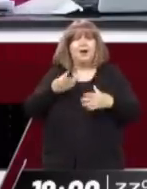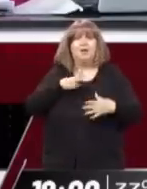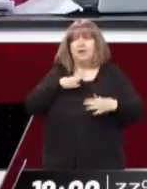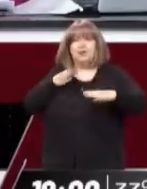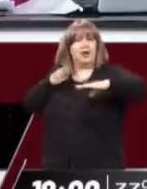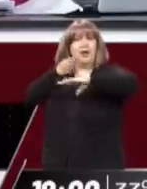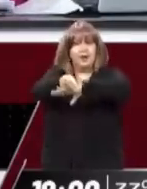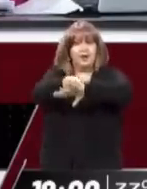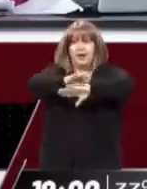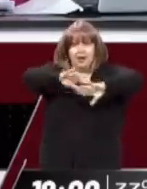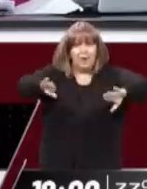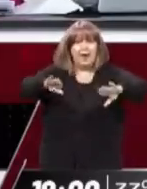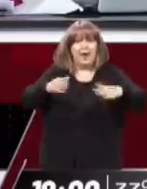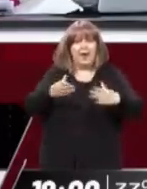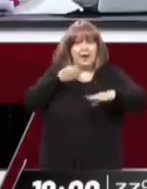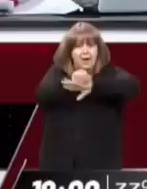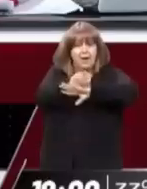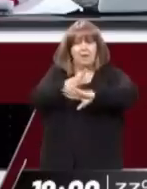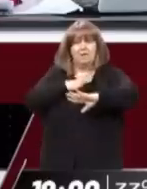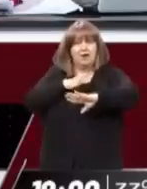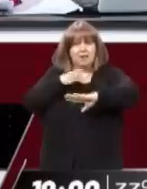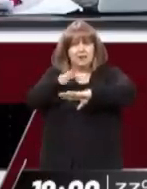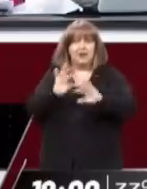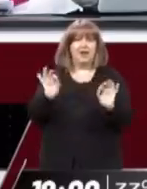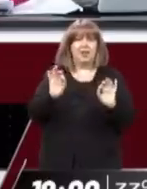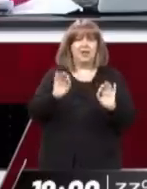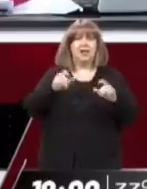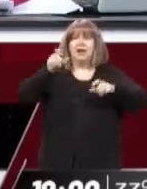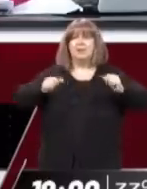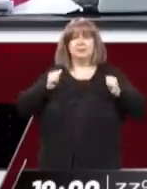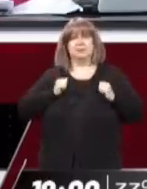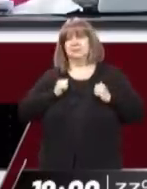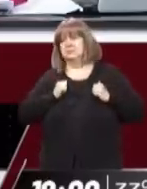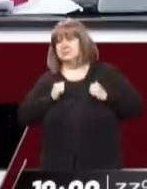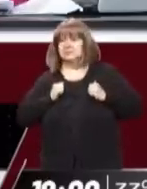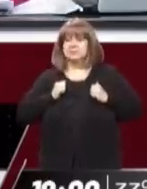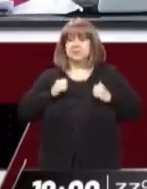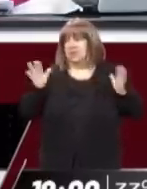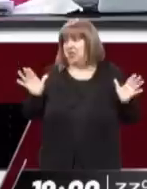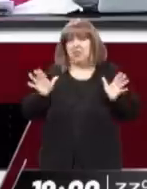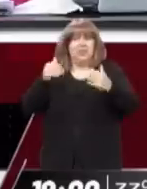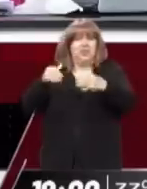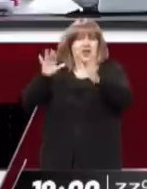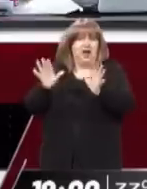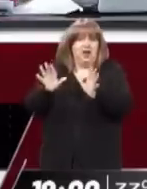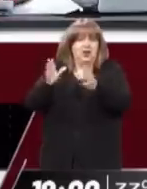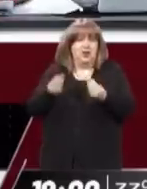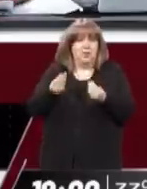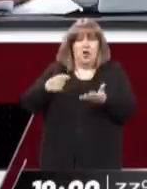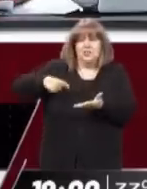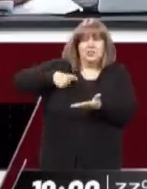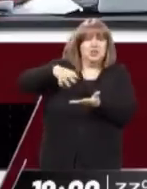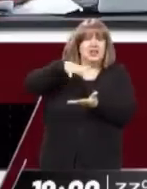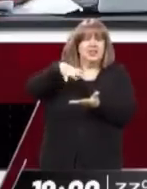meterse, involucrarse para que no siguieran pegándole a Fernando. Digo, que creo que hay muchas cosas para leer y muchas cosas para reflexionar como